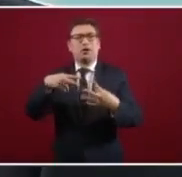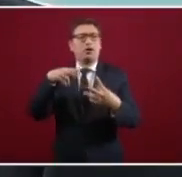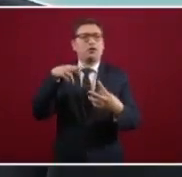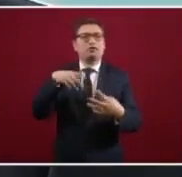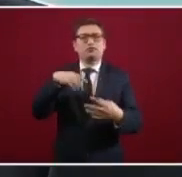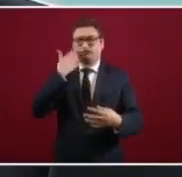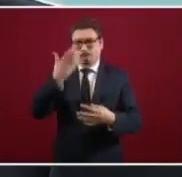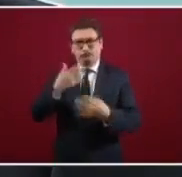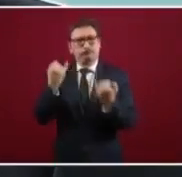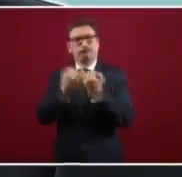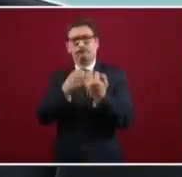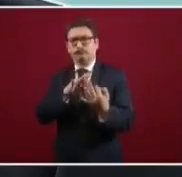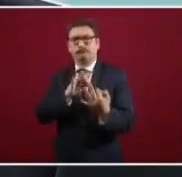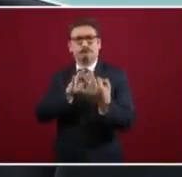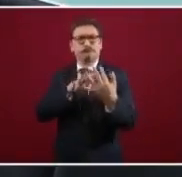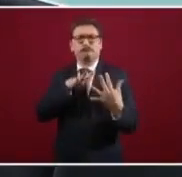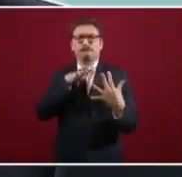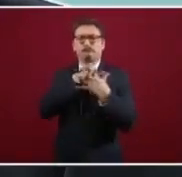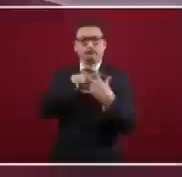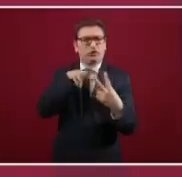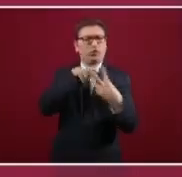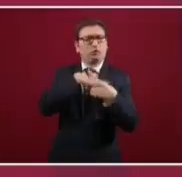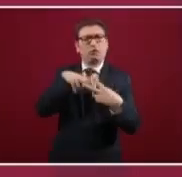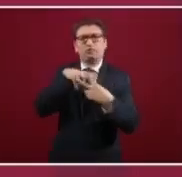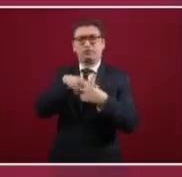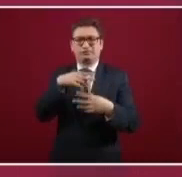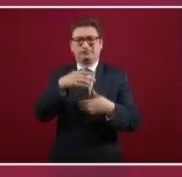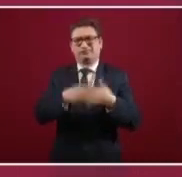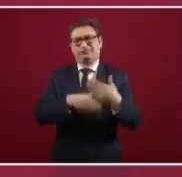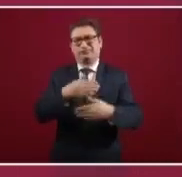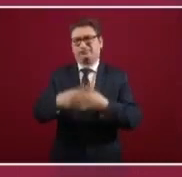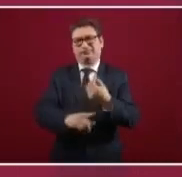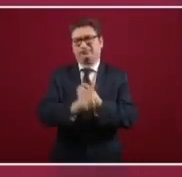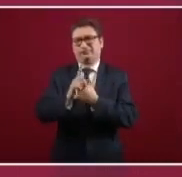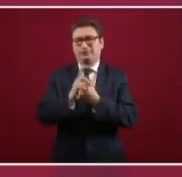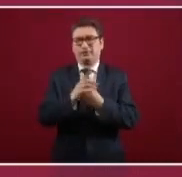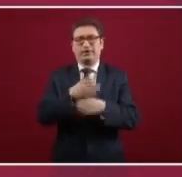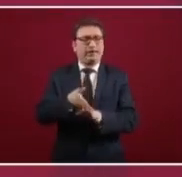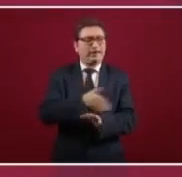violencia que no dio resultado